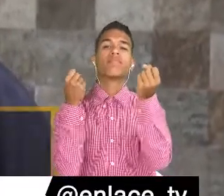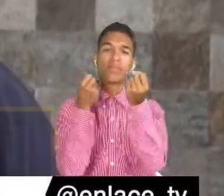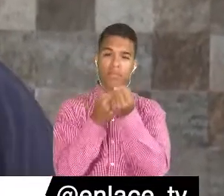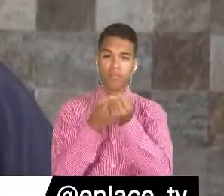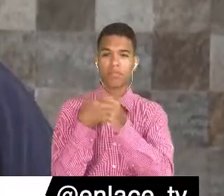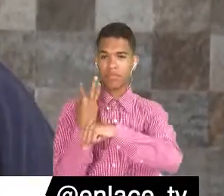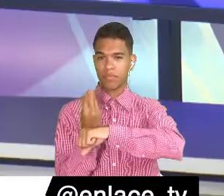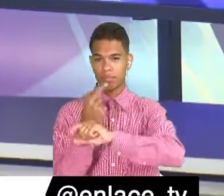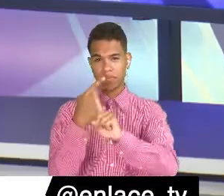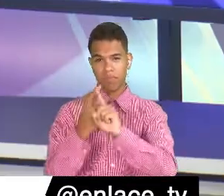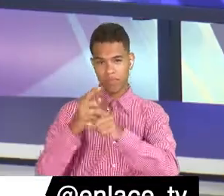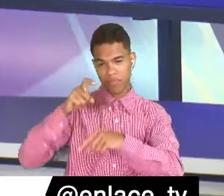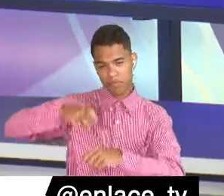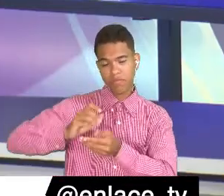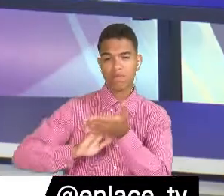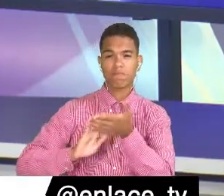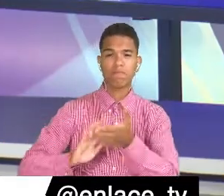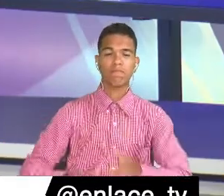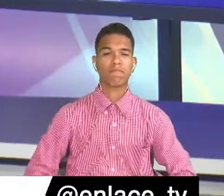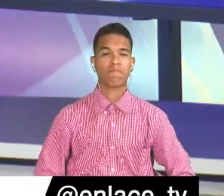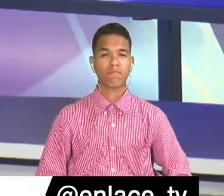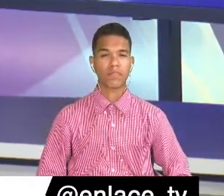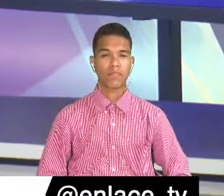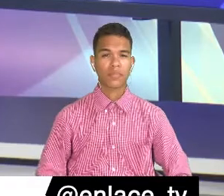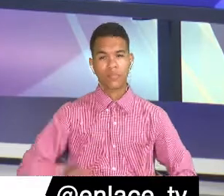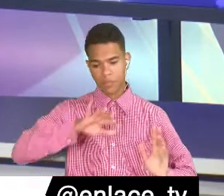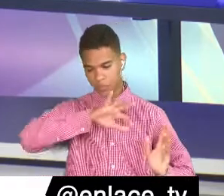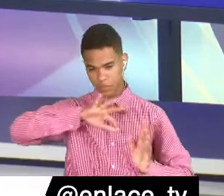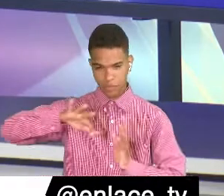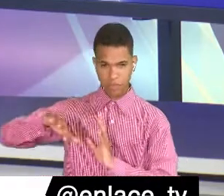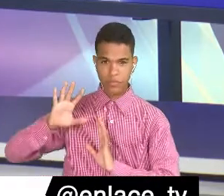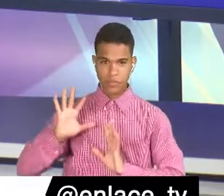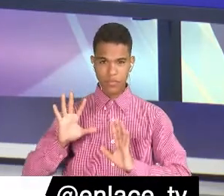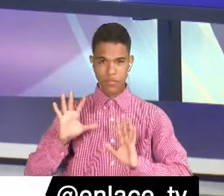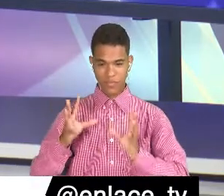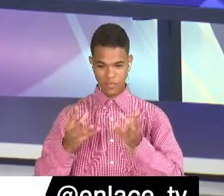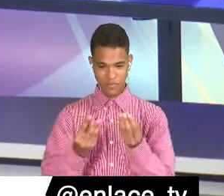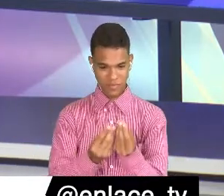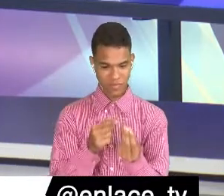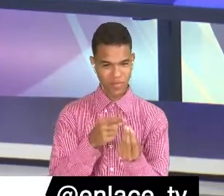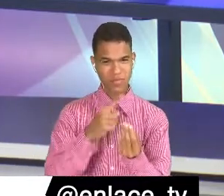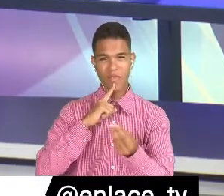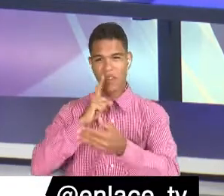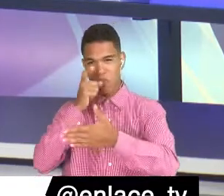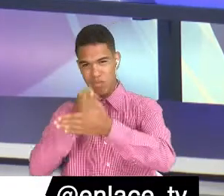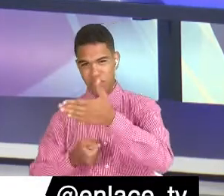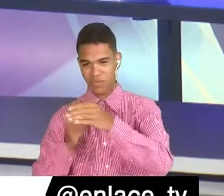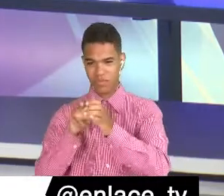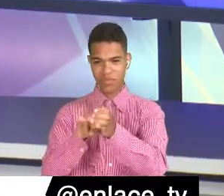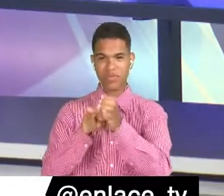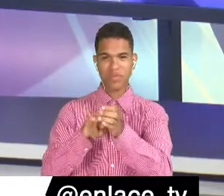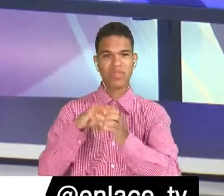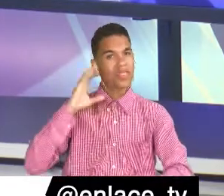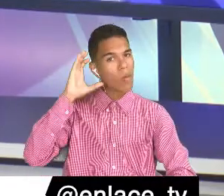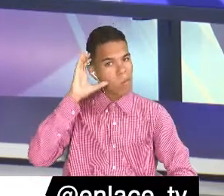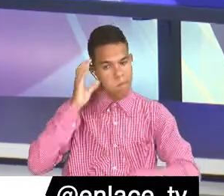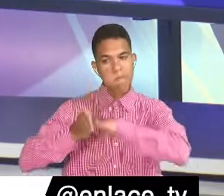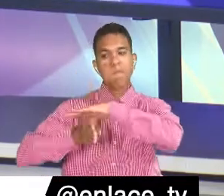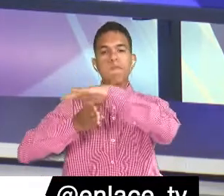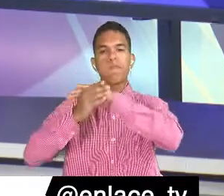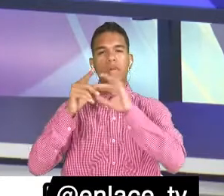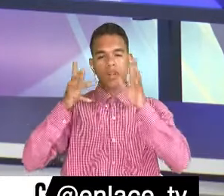terminar esta obra. La Inspección de Tránsito y Transporte de Barranca Bermeja adelanta jornadas de capacitación en instituciones